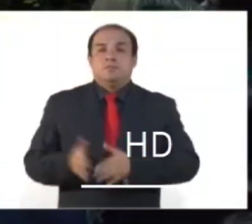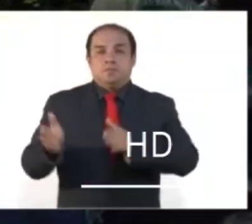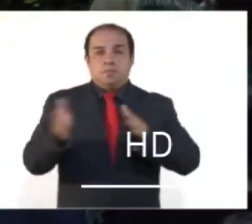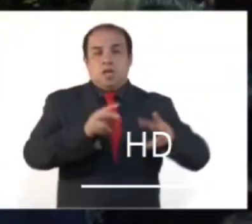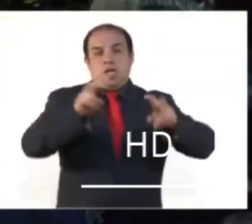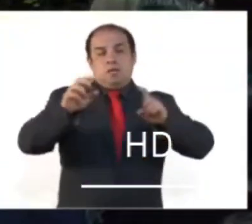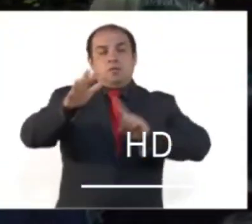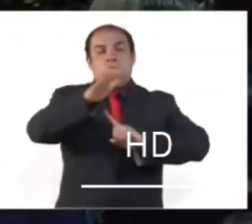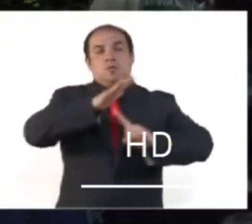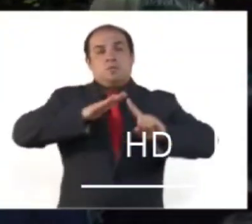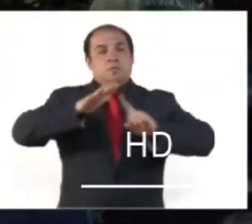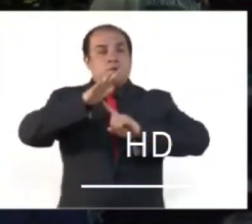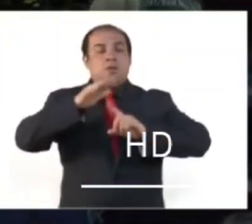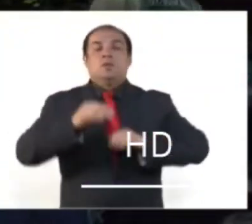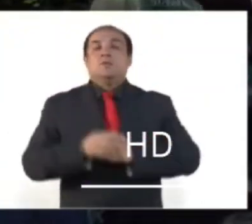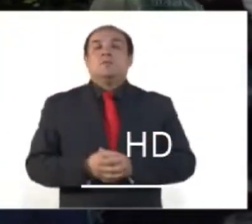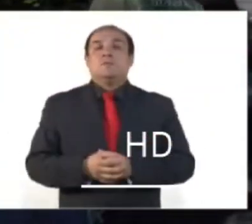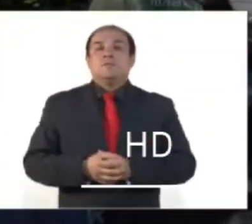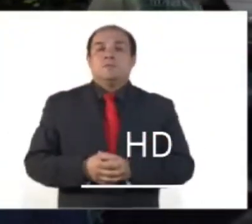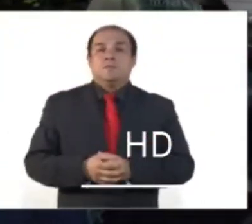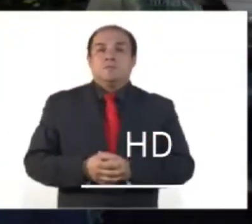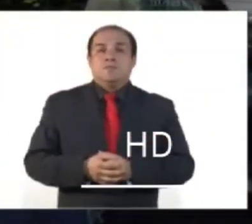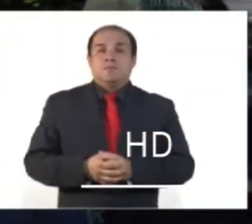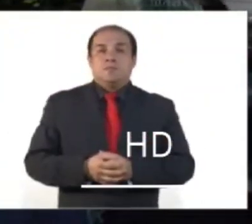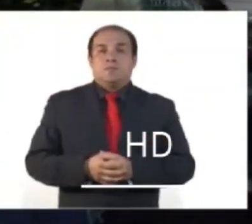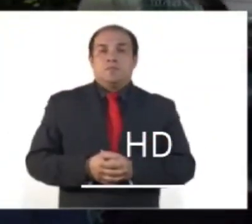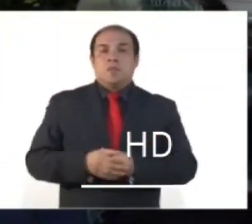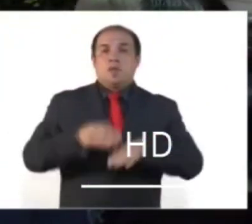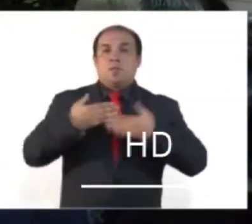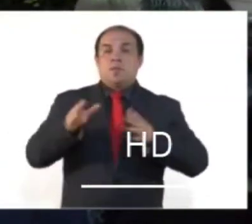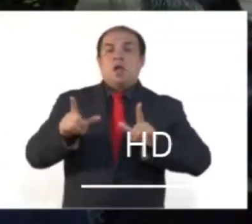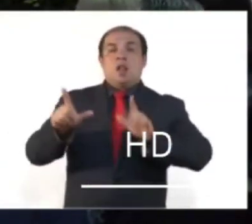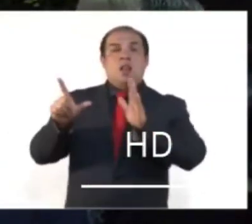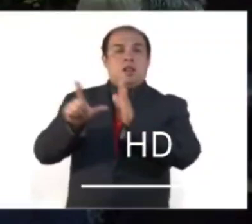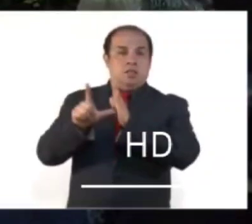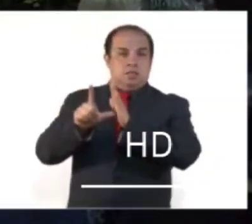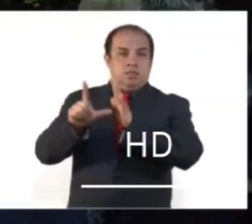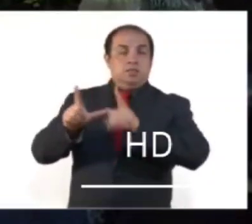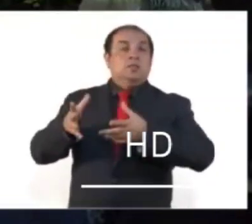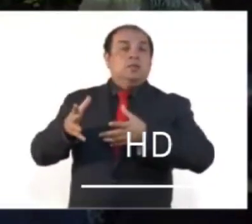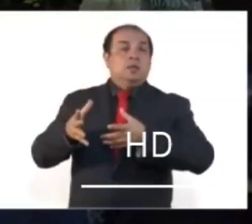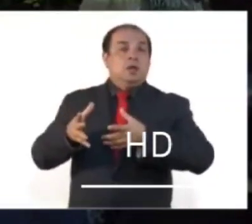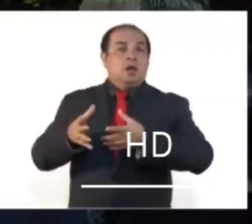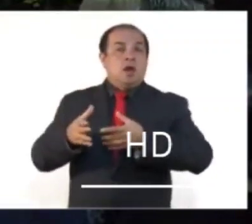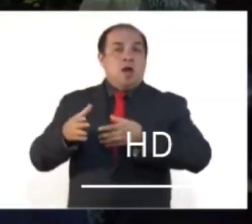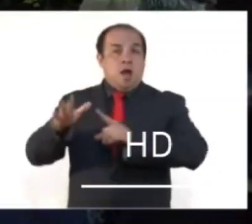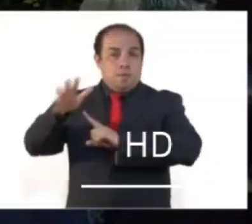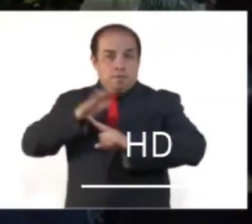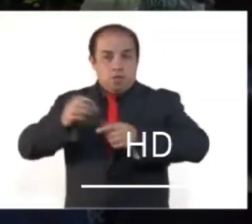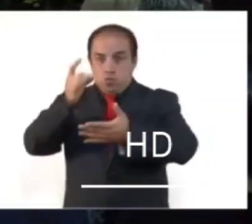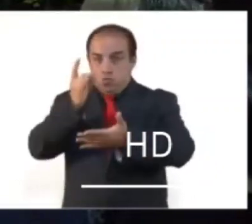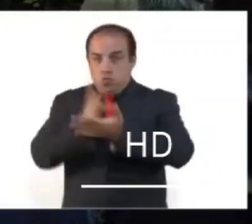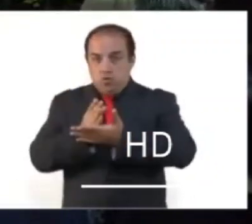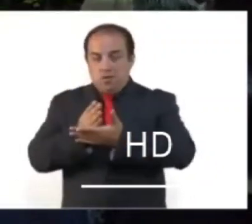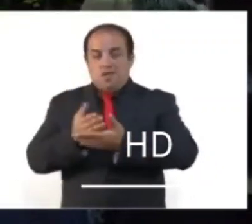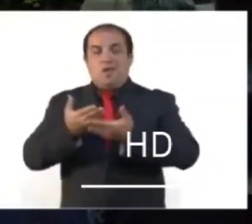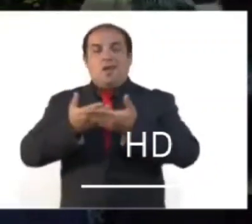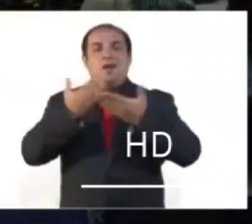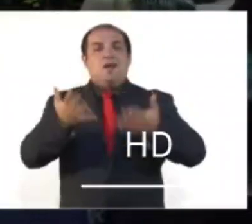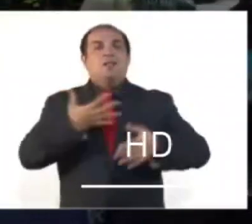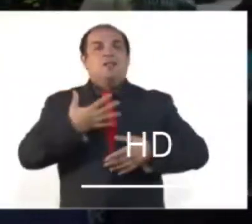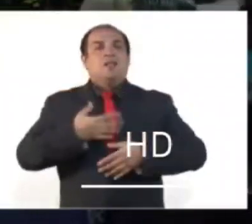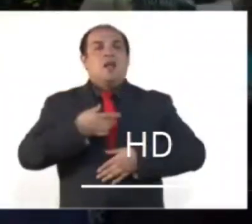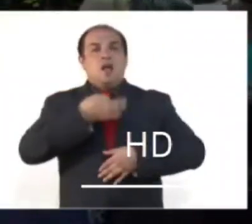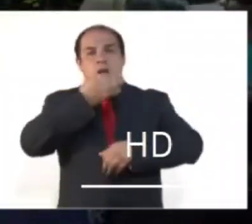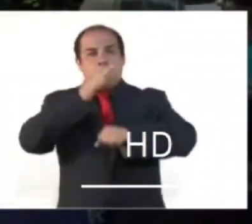ambiente, se hizo la licencia ambiental única para que ahora sea